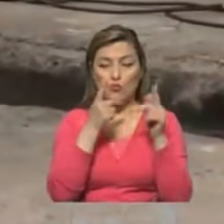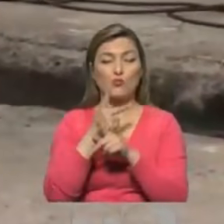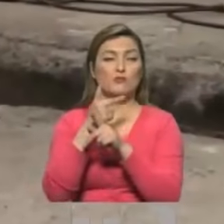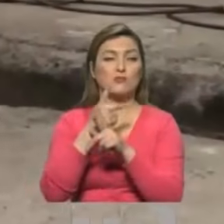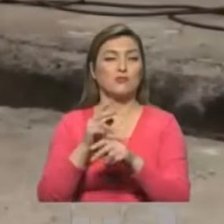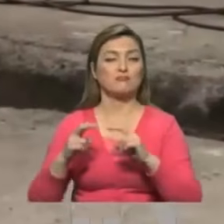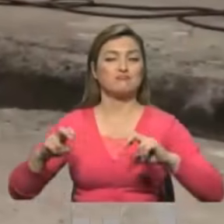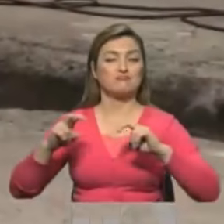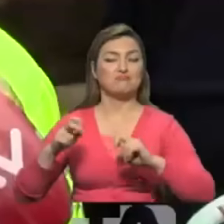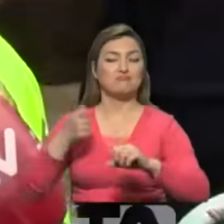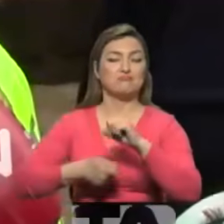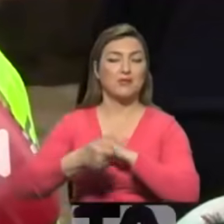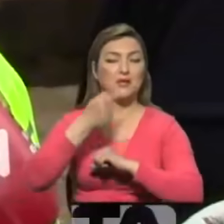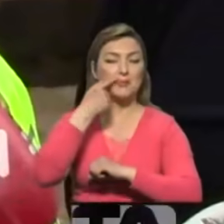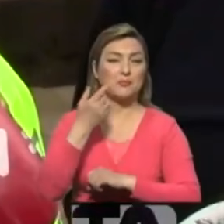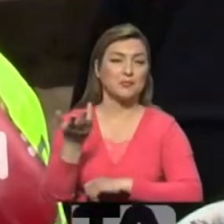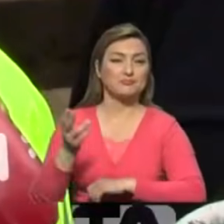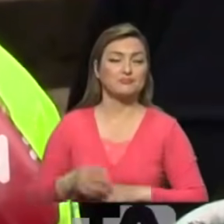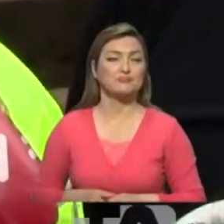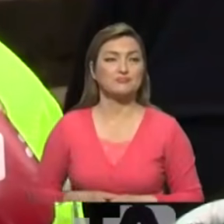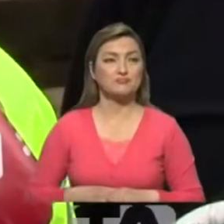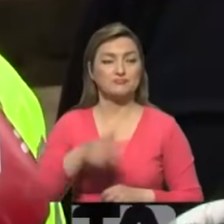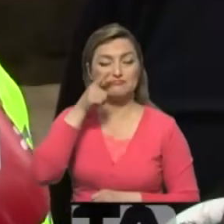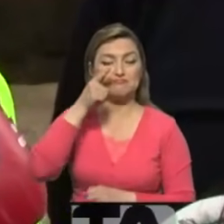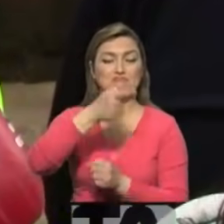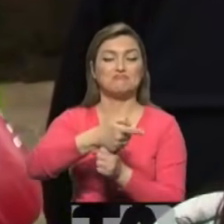por el caso de parricidio. Por disposición de la señora fiscal,